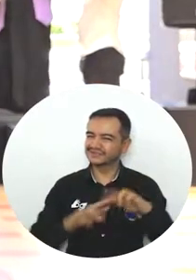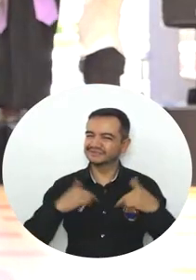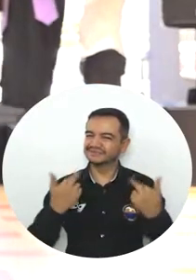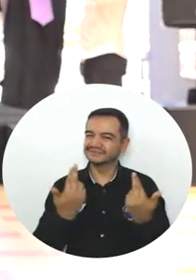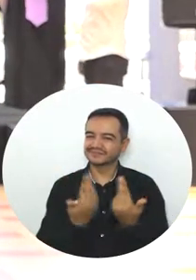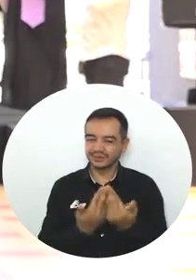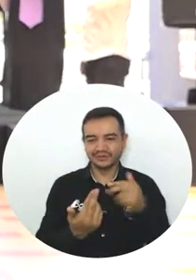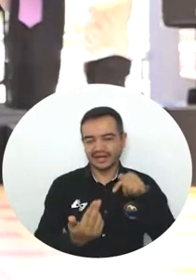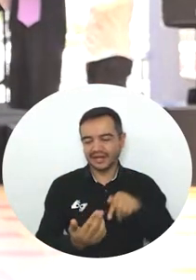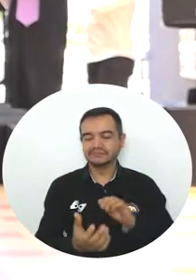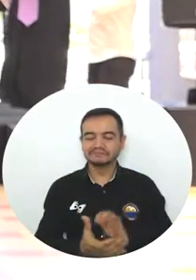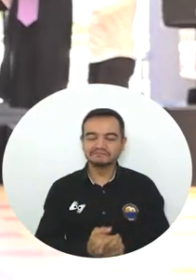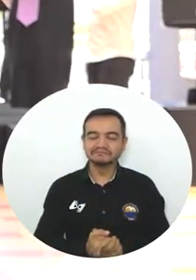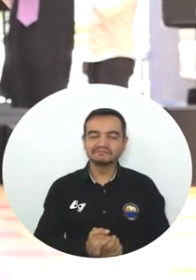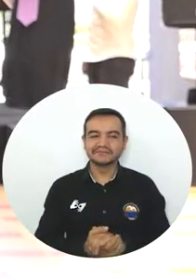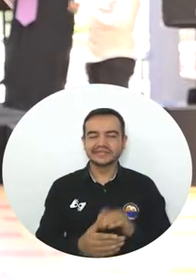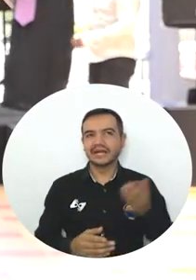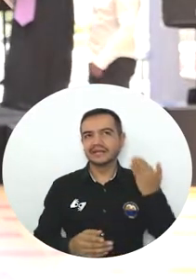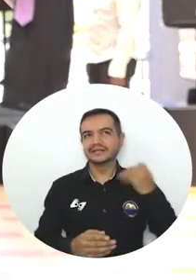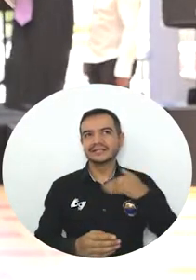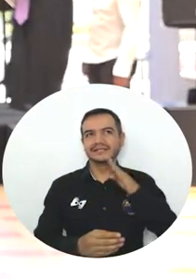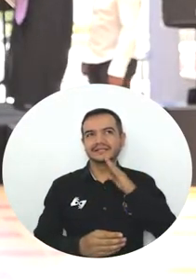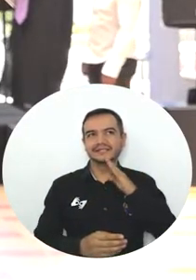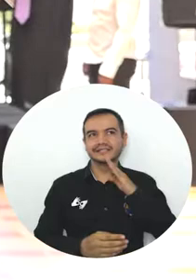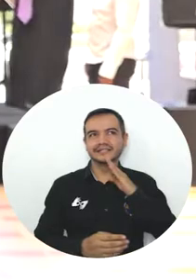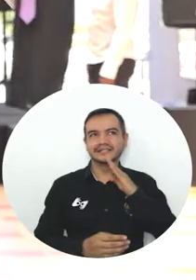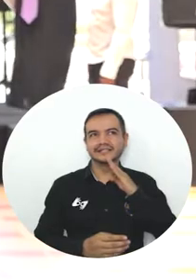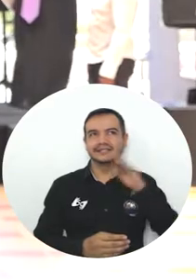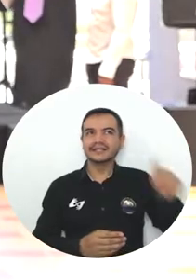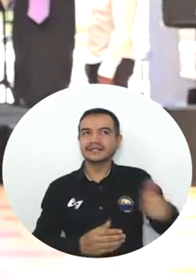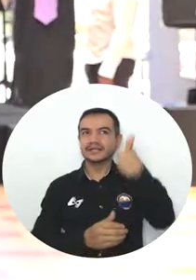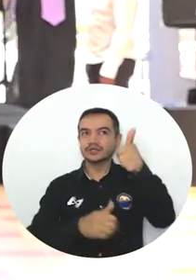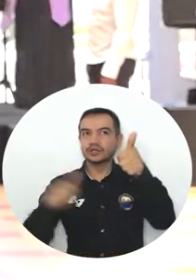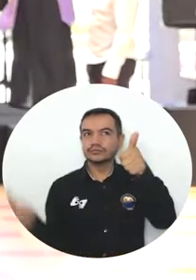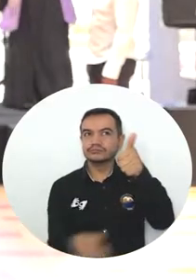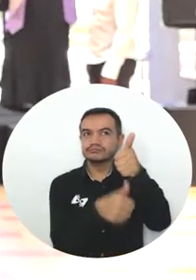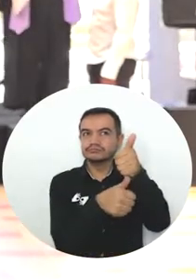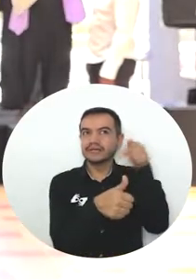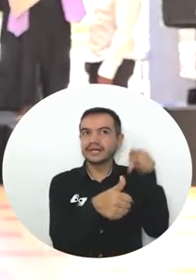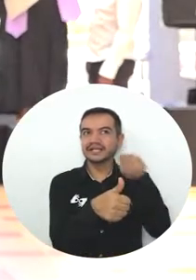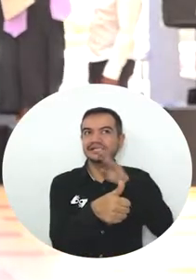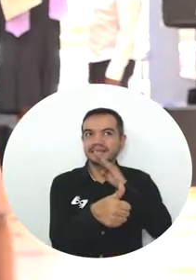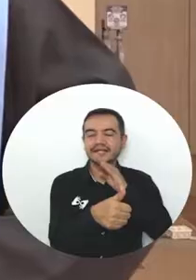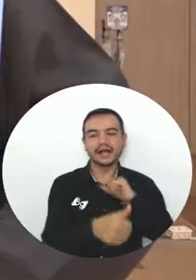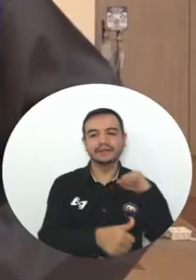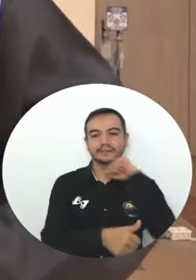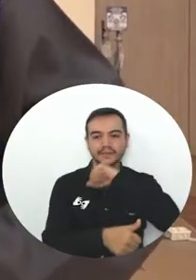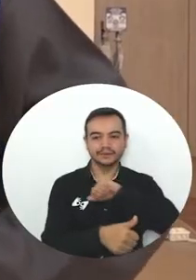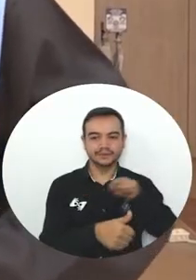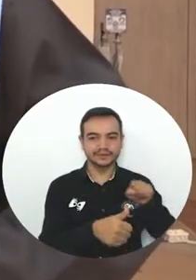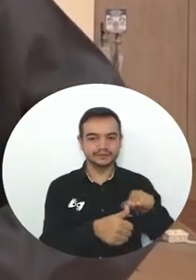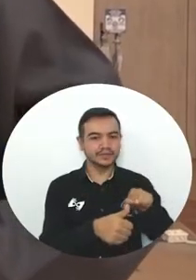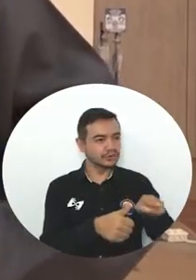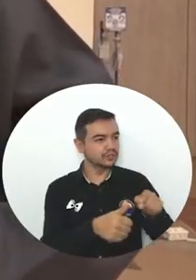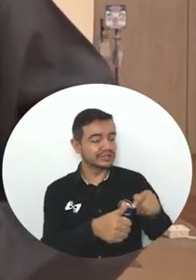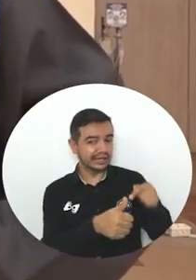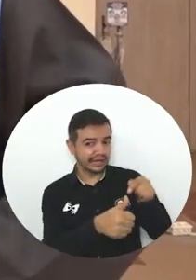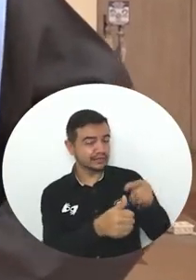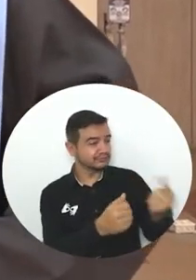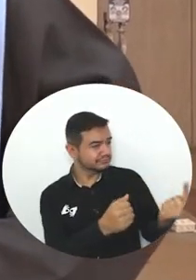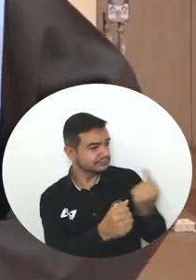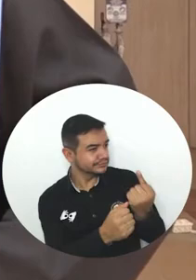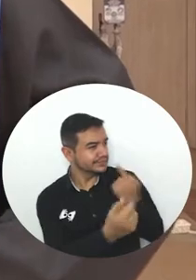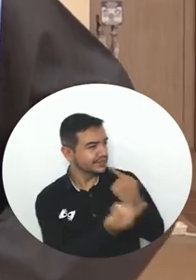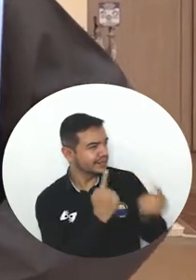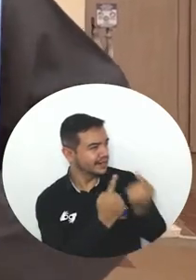me acuerdo que había una reunión ahí. En ese entonces era vicerrector el doctor Pablo Vera. Él tuvo una serie